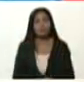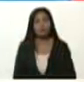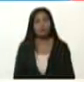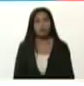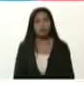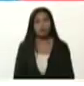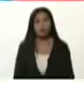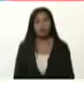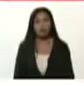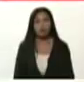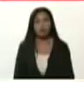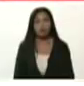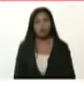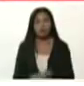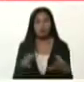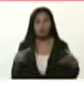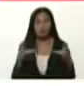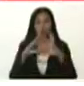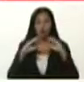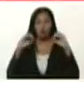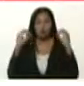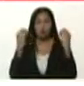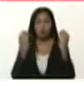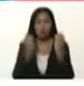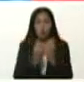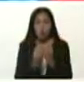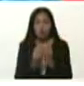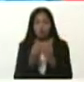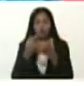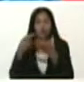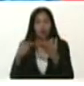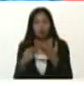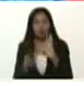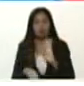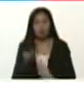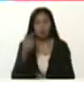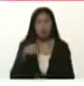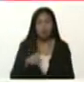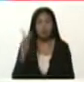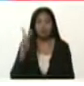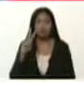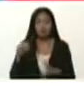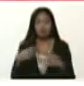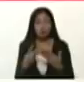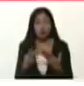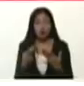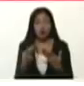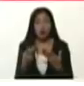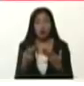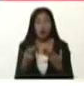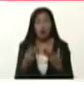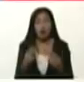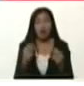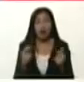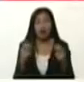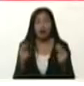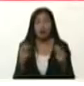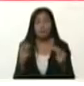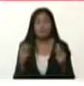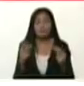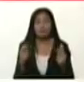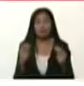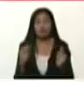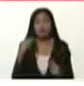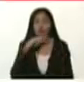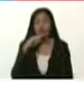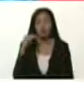una reorganización de las prioridades para un remate en caliente,